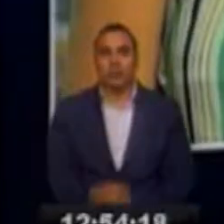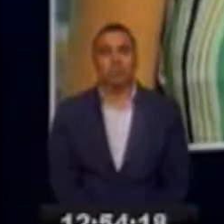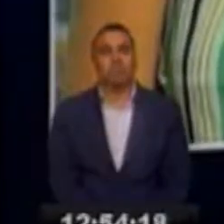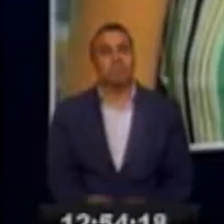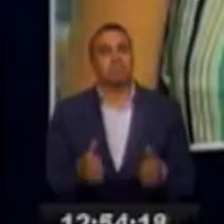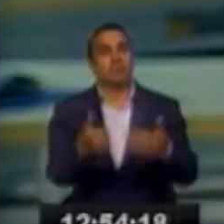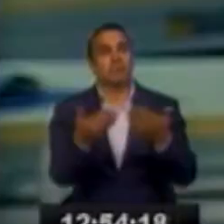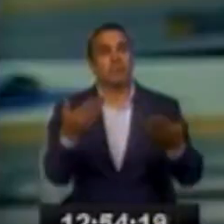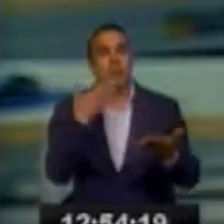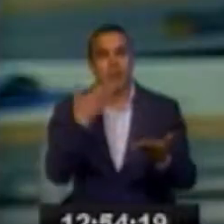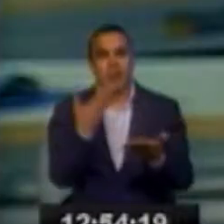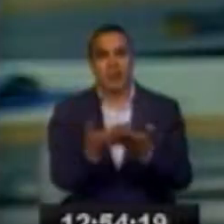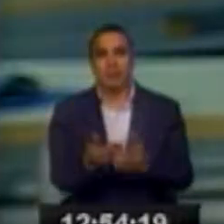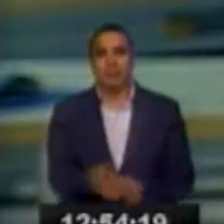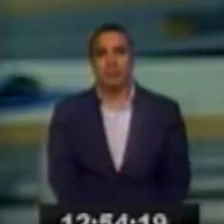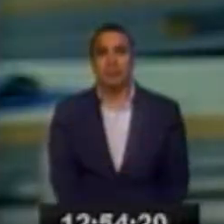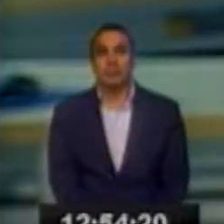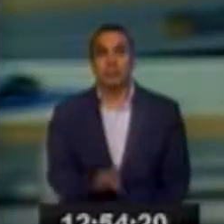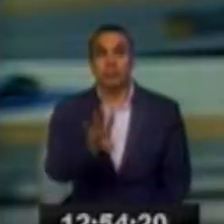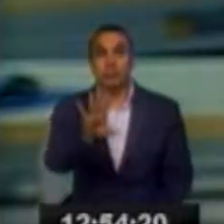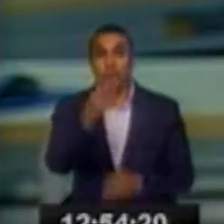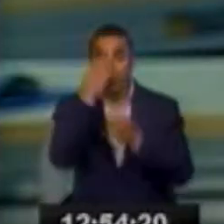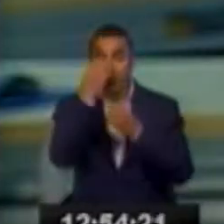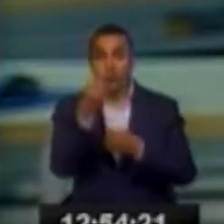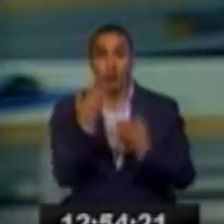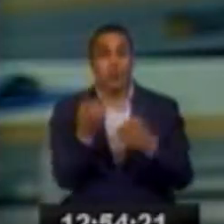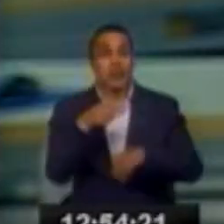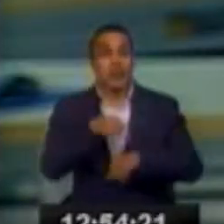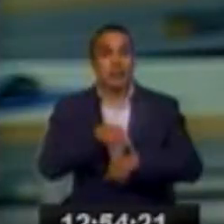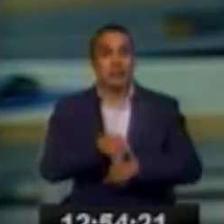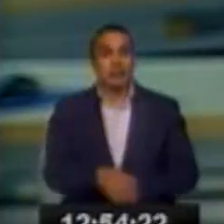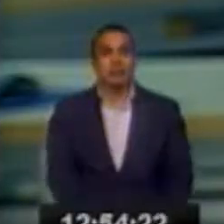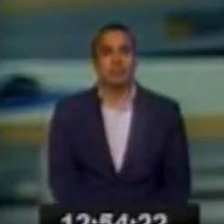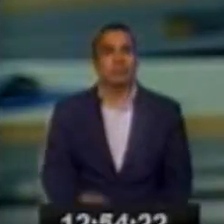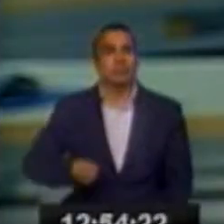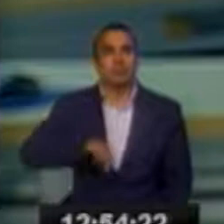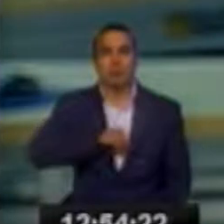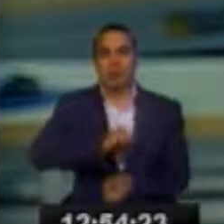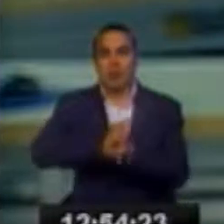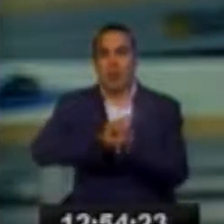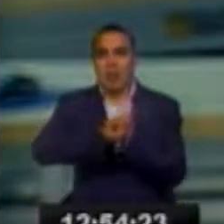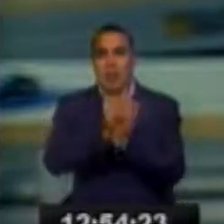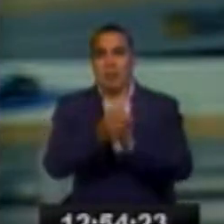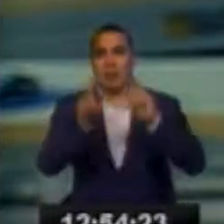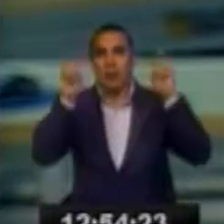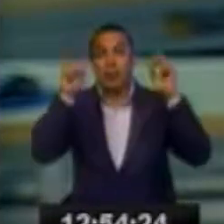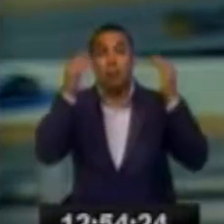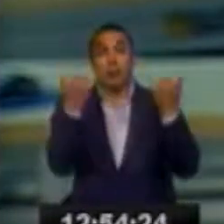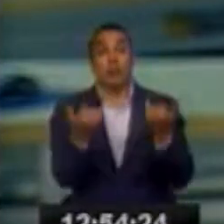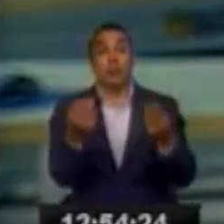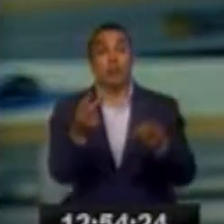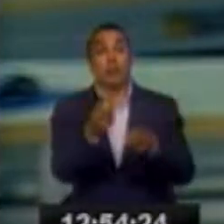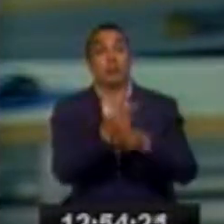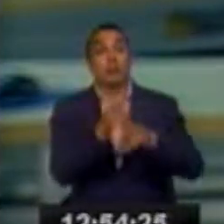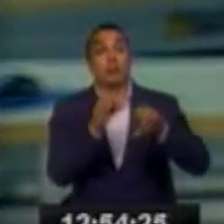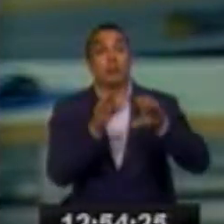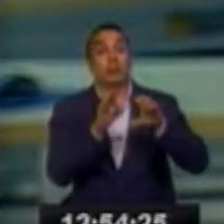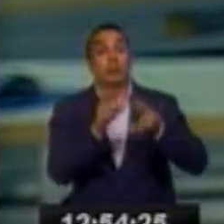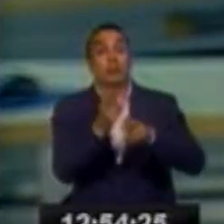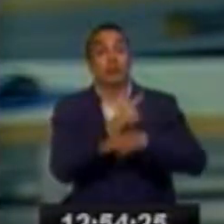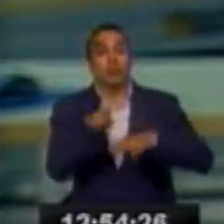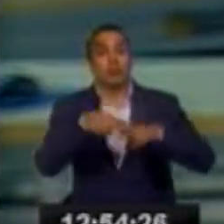Muy bien, muchísimas gracias, Alcibiades, por tu informe a esta hora. Vamos a cambiar de tema, amigos. Hoy el Consejo Nacional